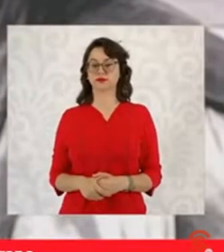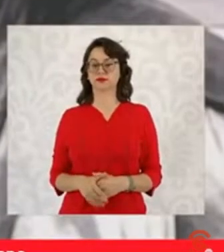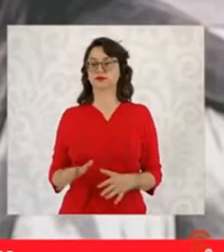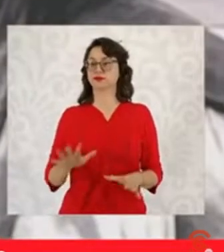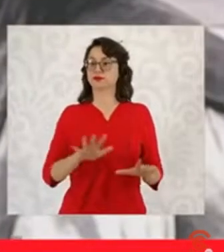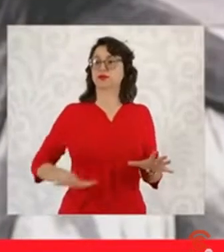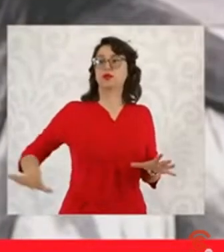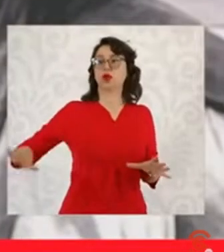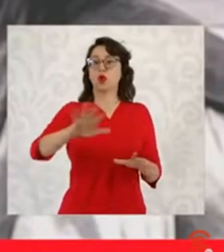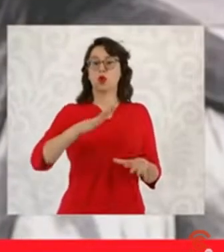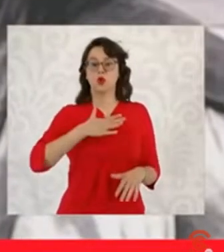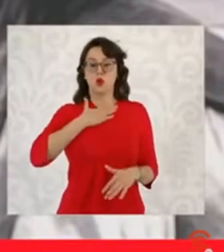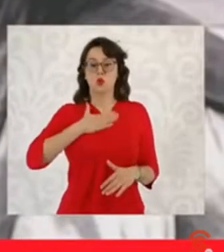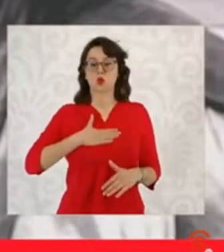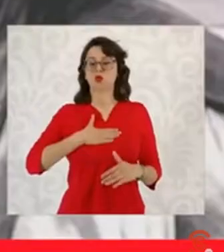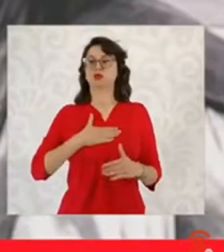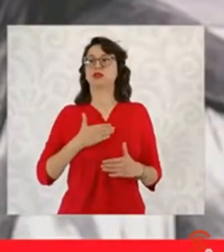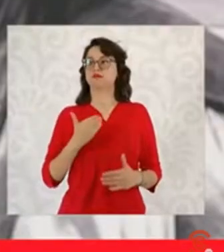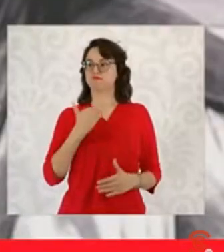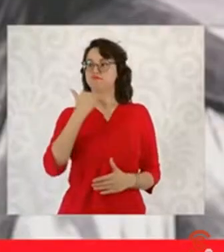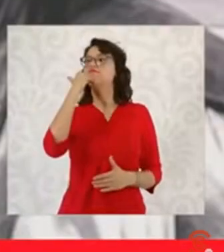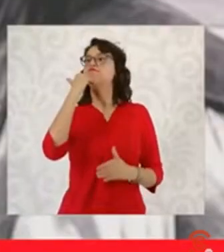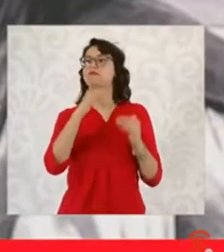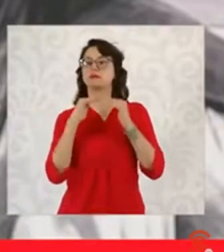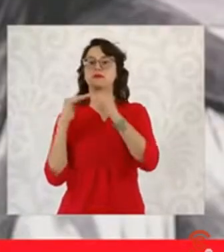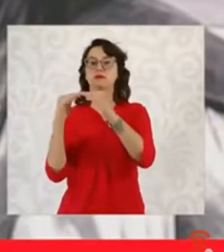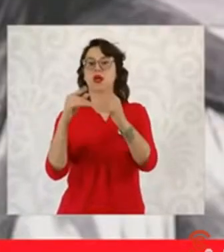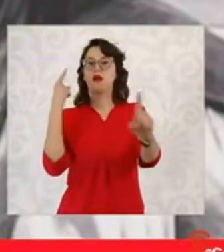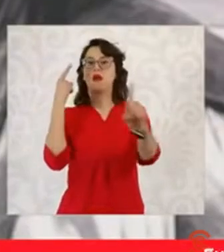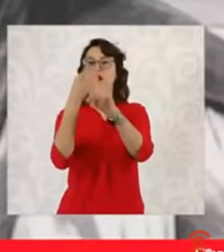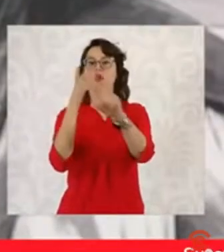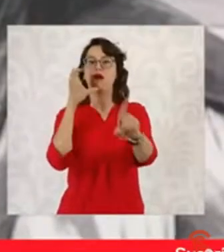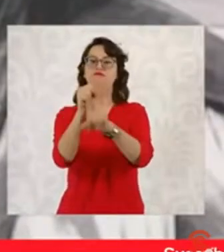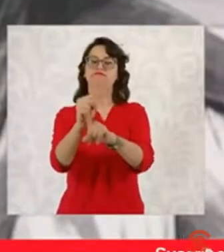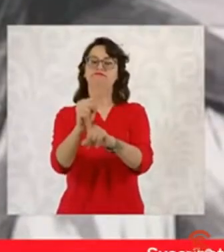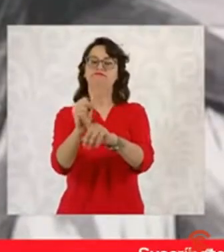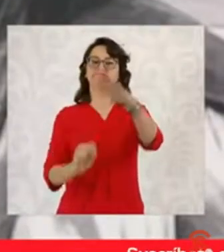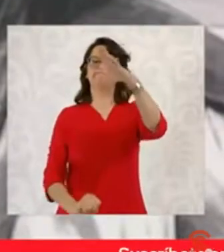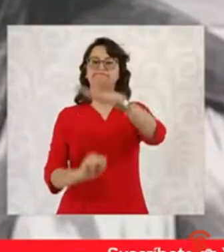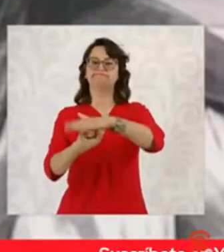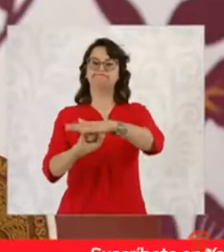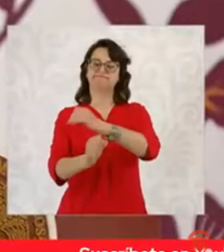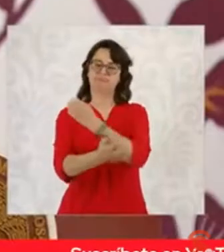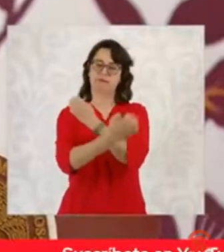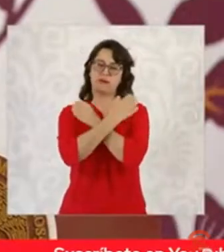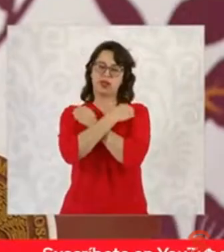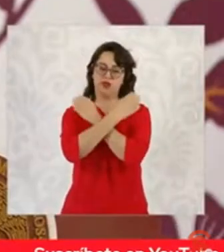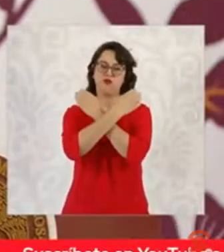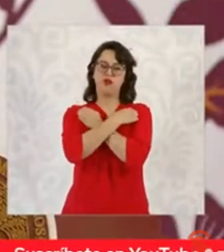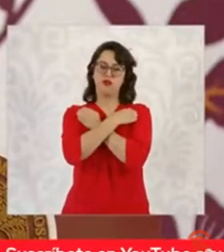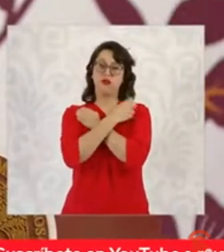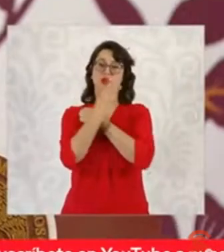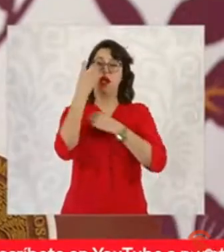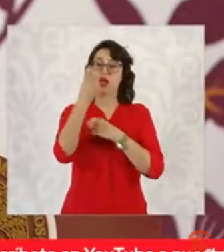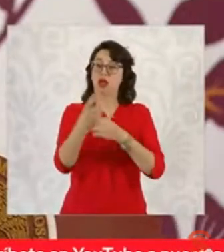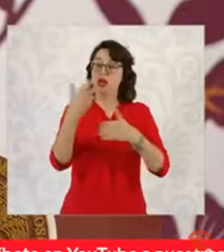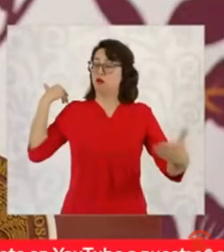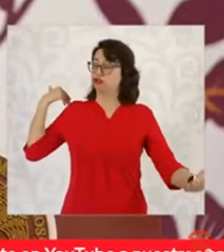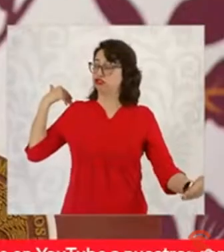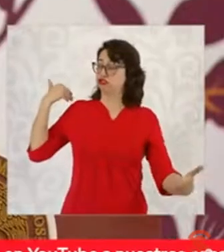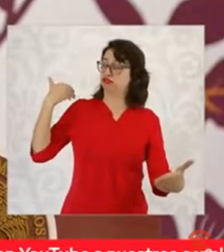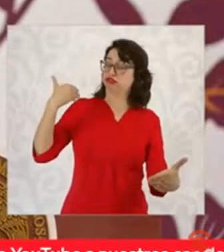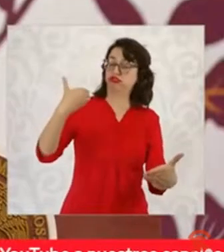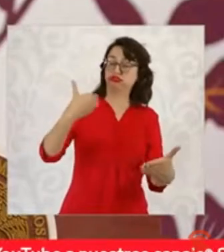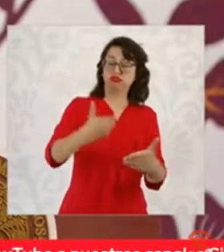más justa, digna e igualitaria fue un tema central en las diversas transformaciones de nuestra historia y lo